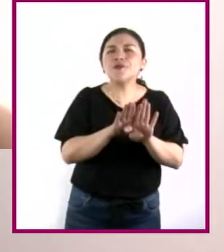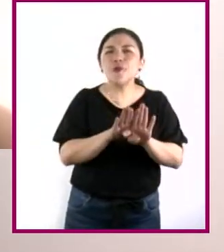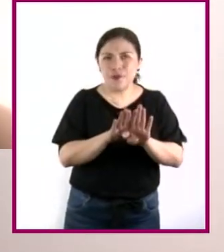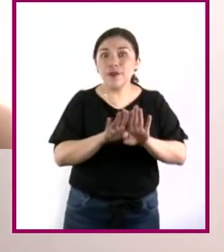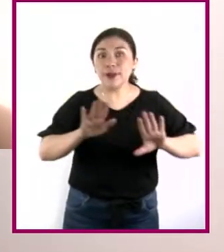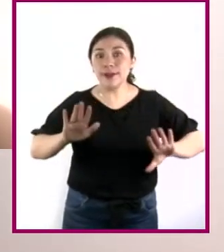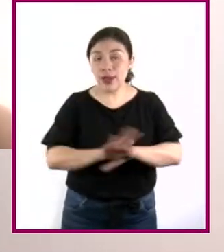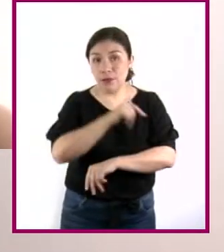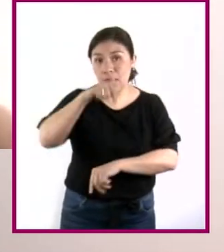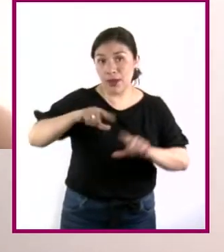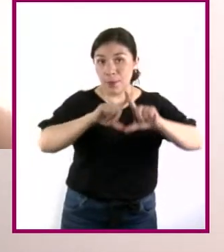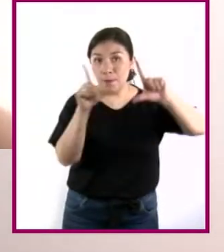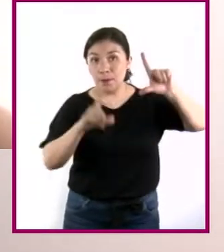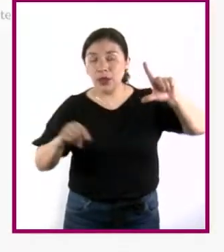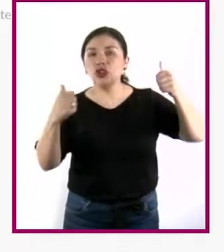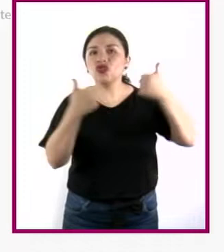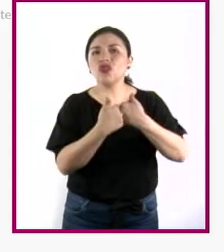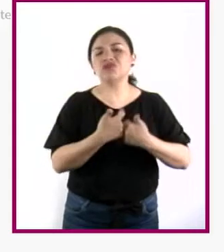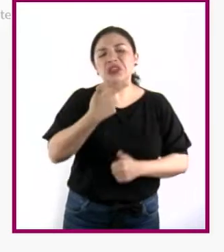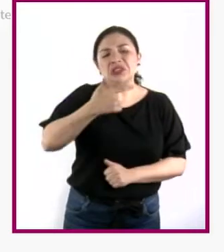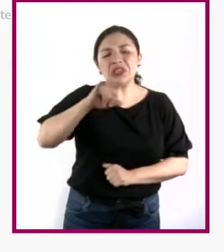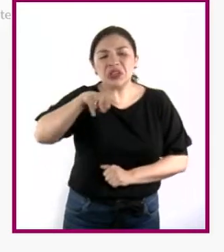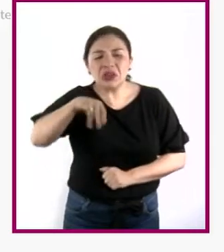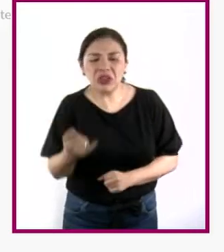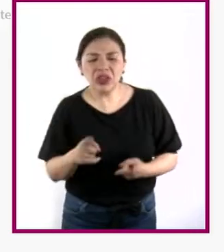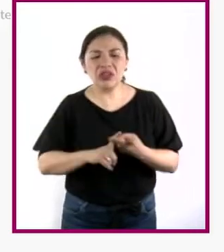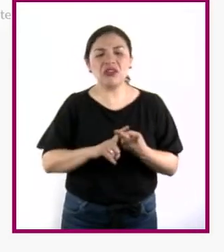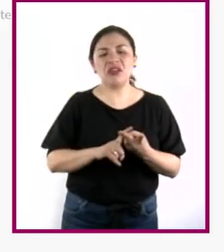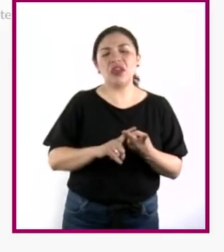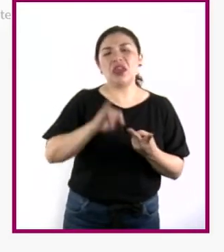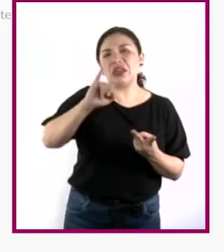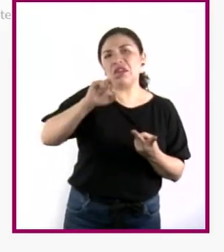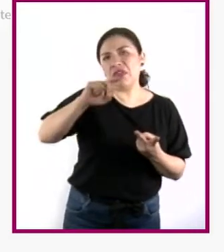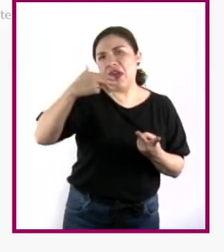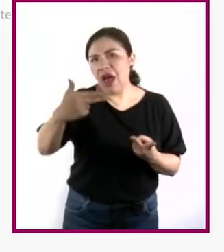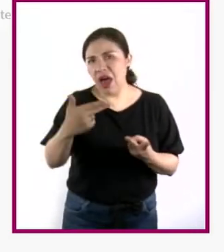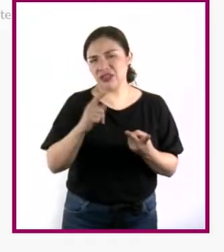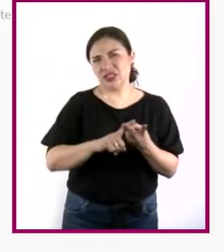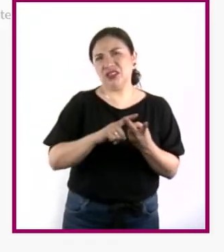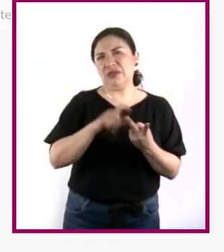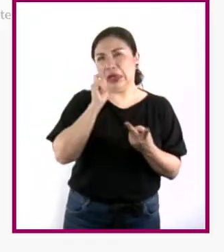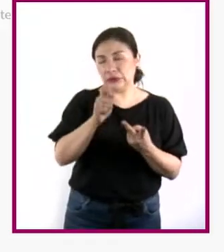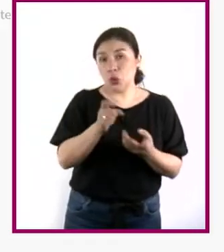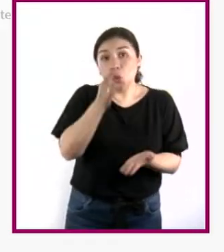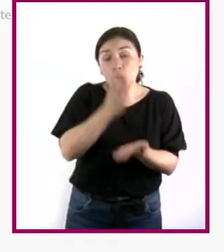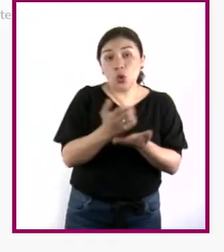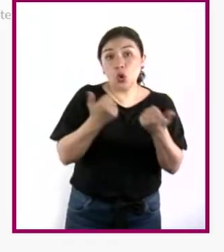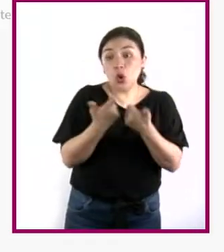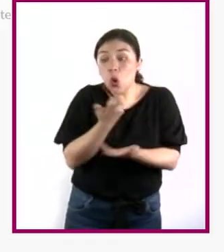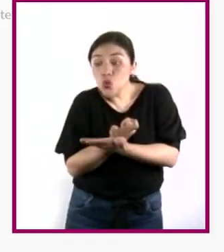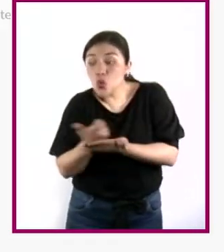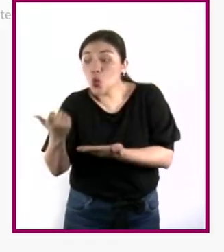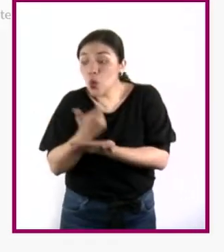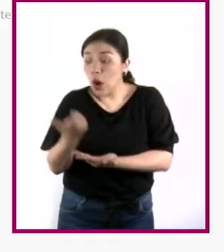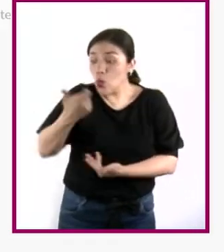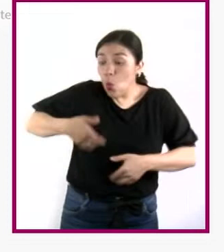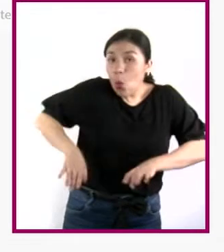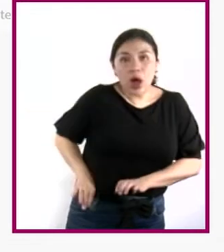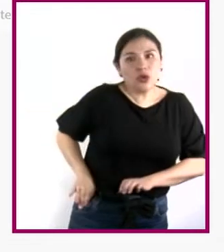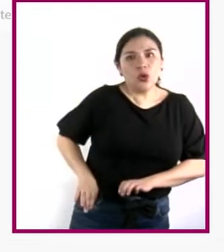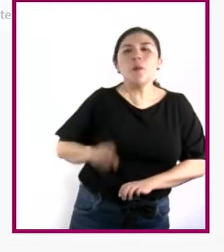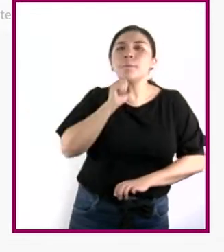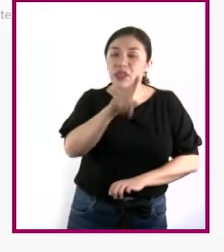país mediante el coeficiente de Gini, el índice de desarrollo humano, que no solamente se basa en el ingreso, sino también